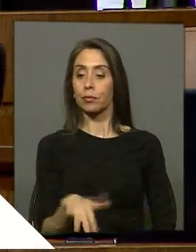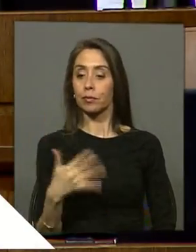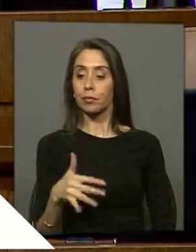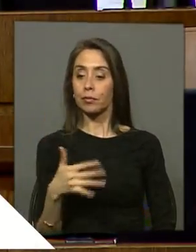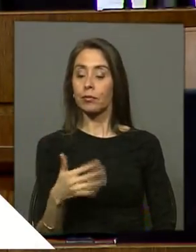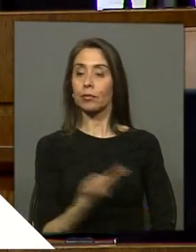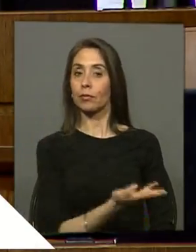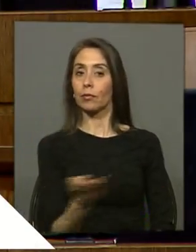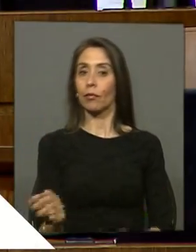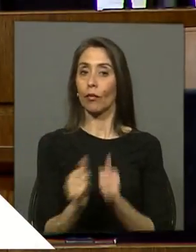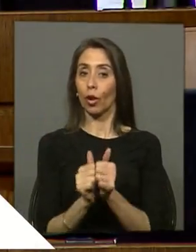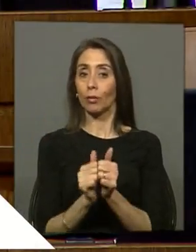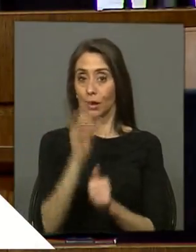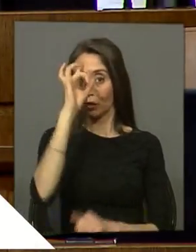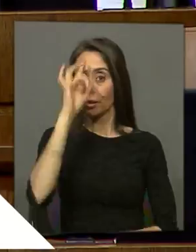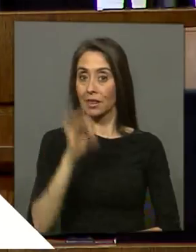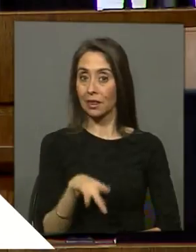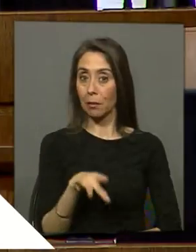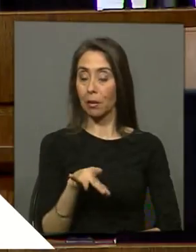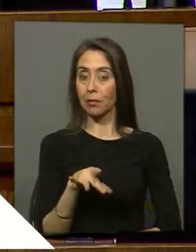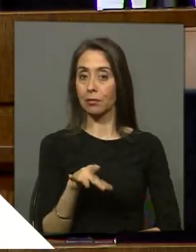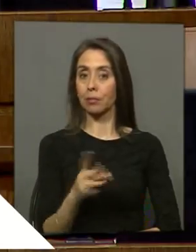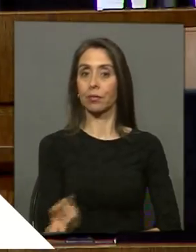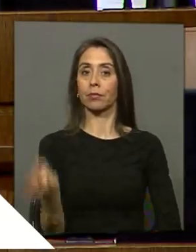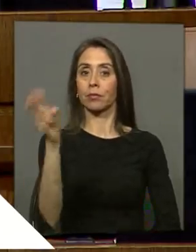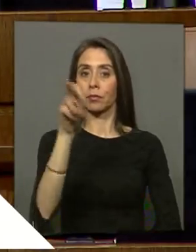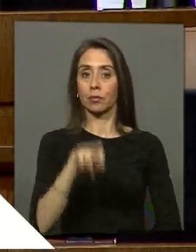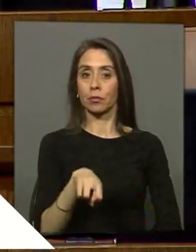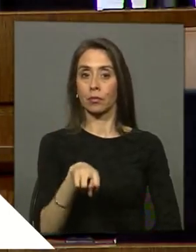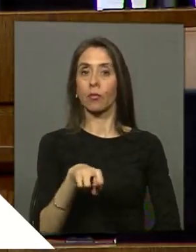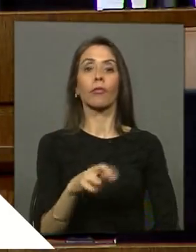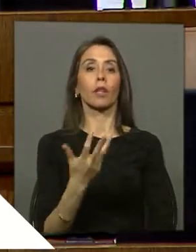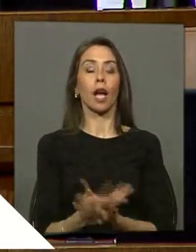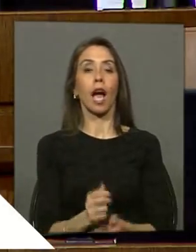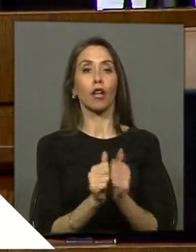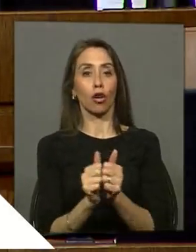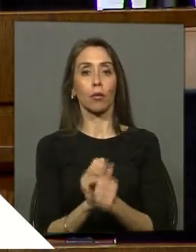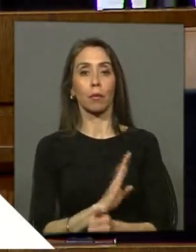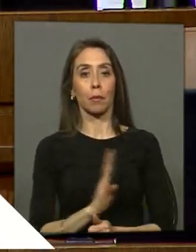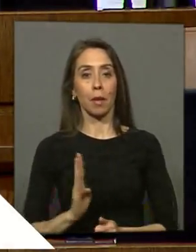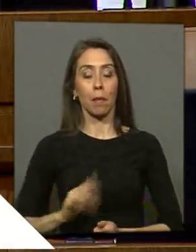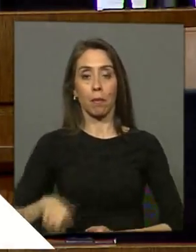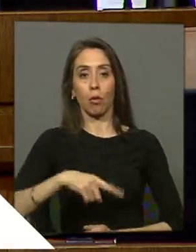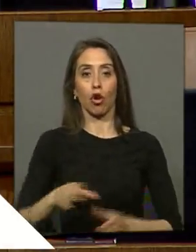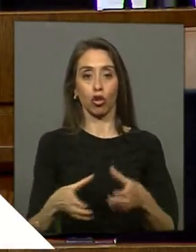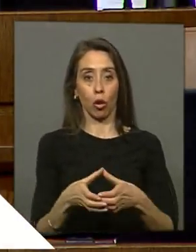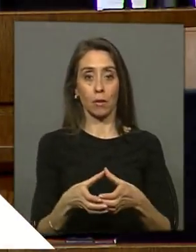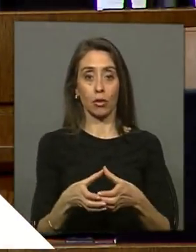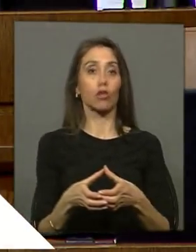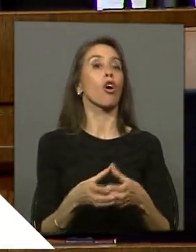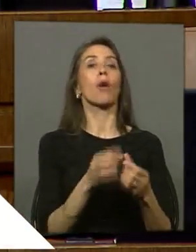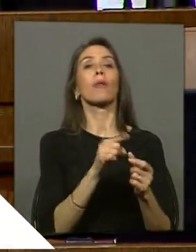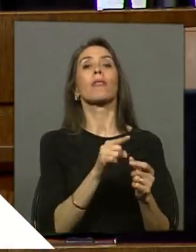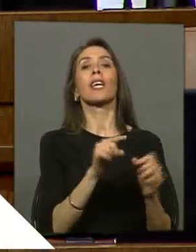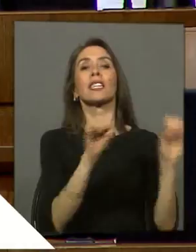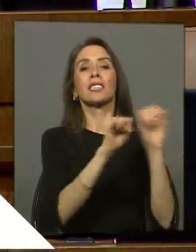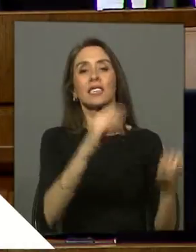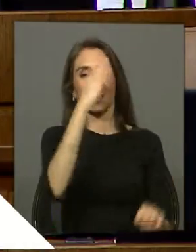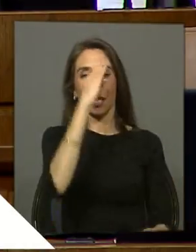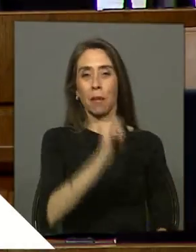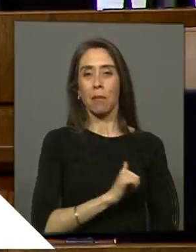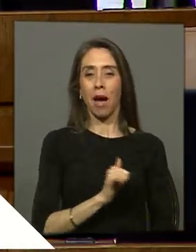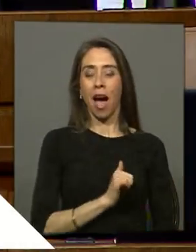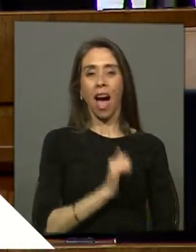que los colegas sepan esto y quiero reiterar hay colegas que integran la comisión que controla los sistemas de inteligencia que